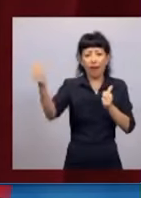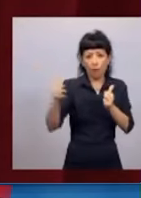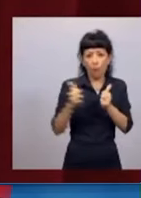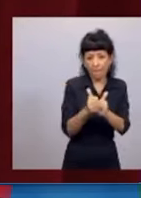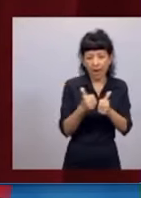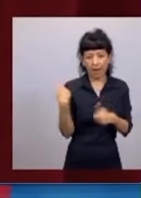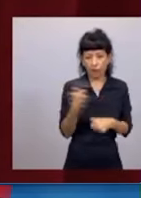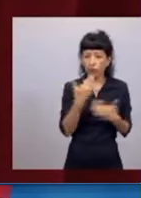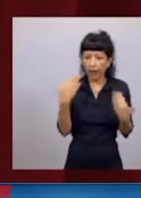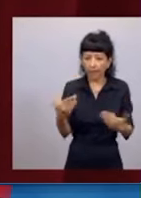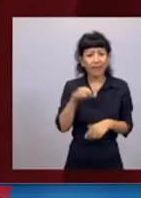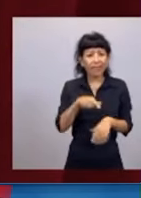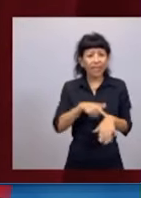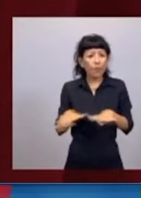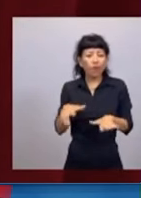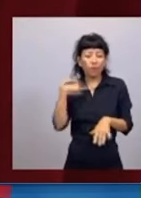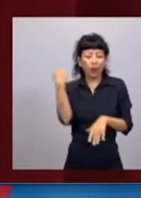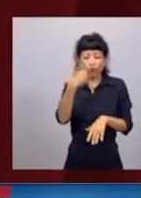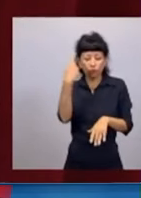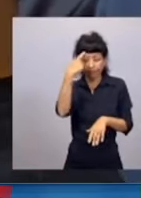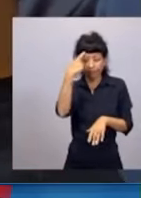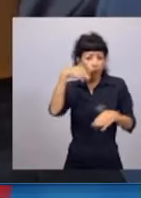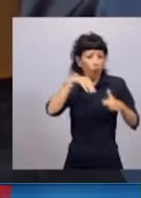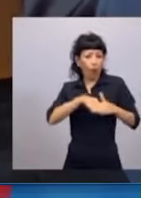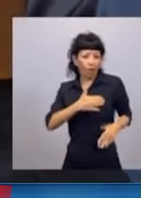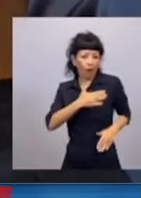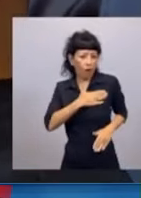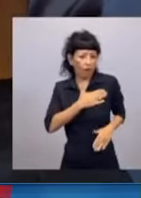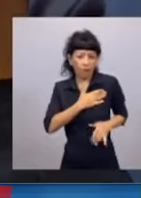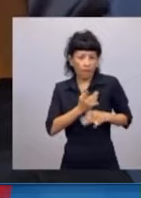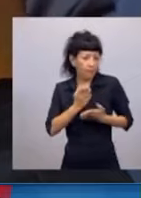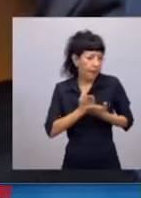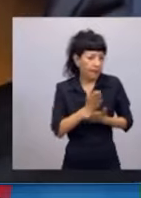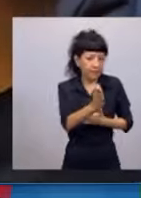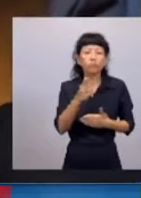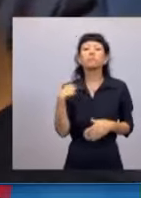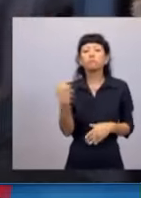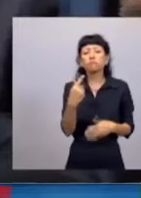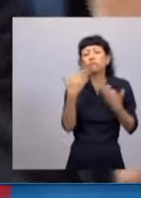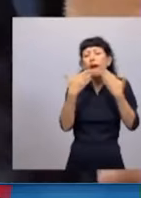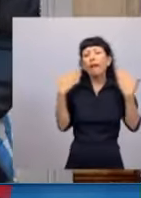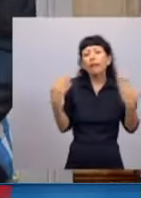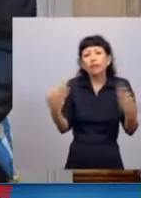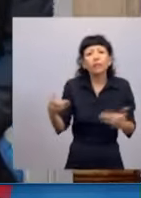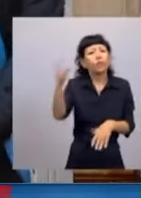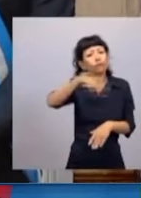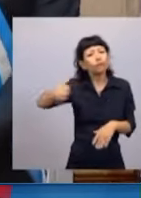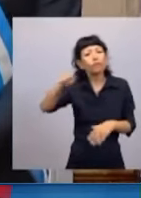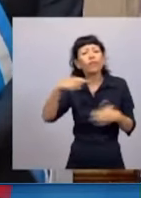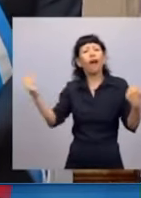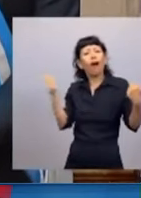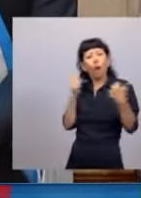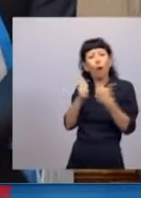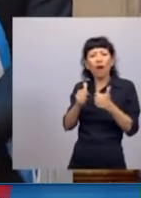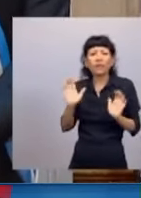partir de cero. No olvidemos además que el narcotráfico y todo lo que son los grupos